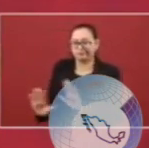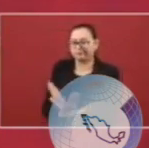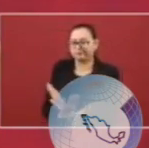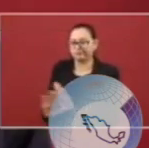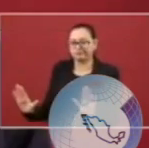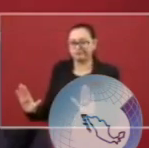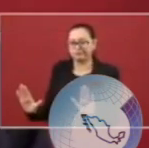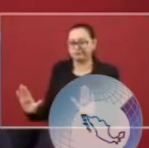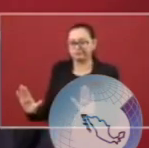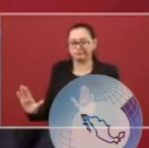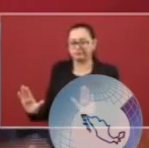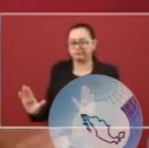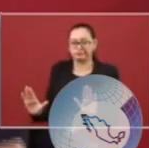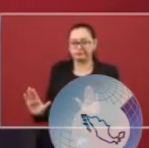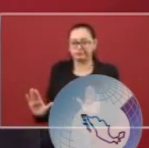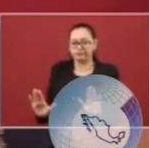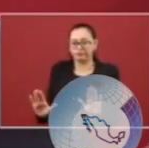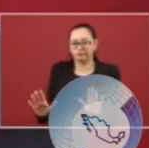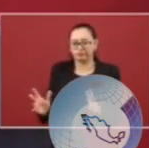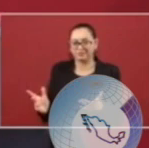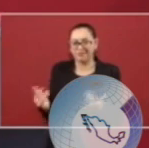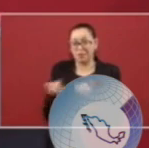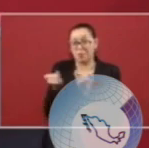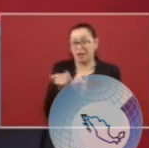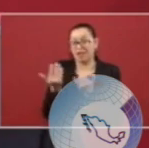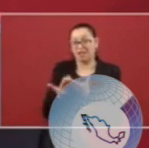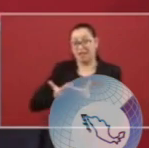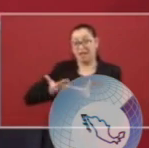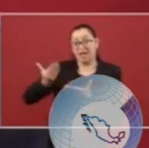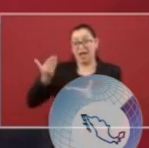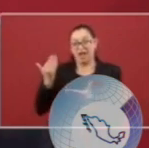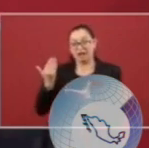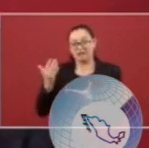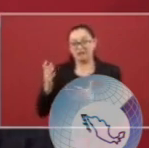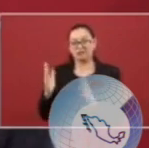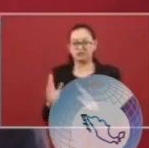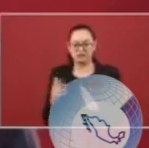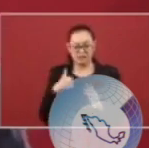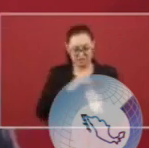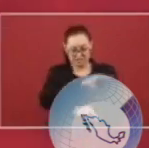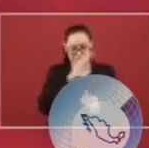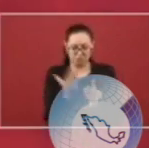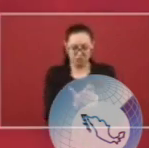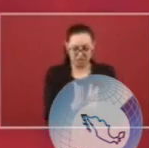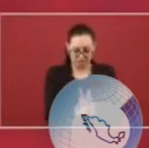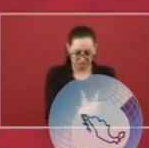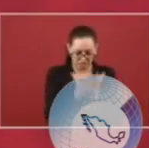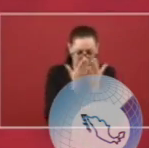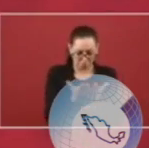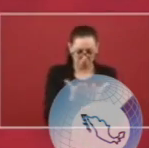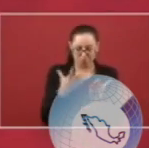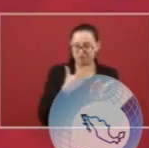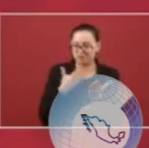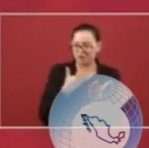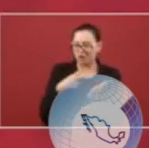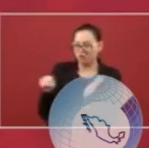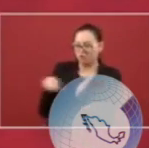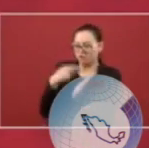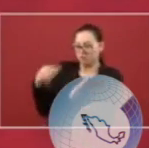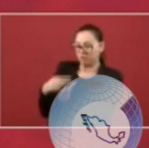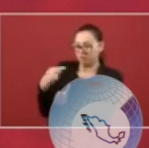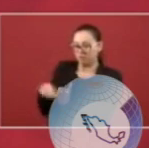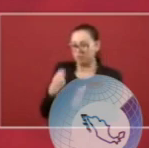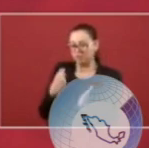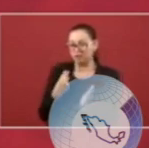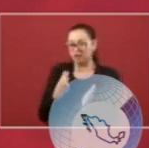porque era como antes a ver aquí tengo tu expediente y firma lee